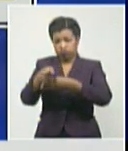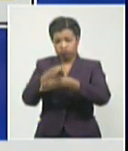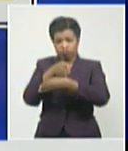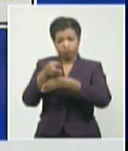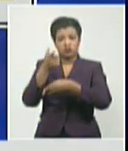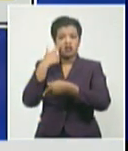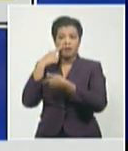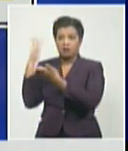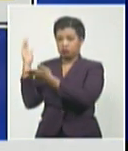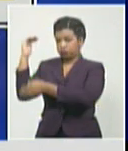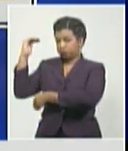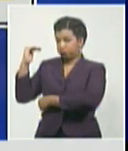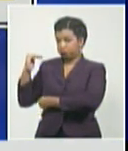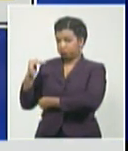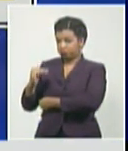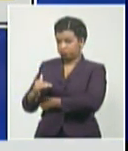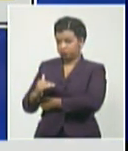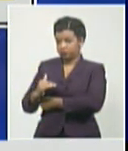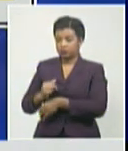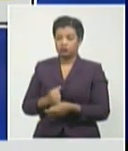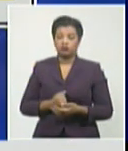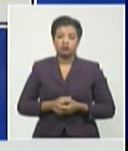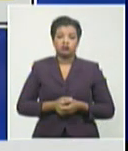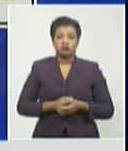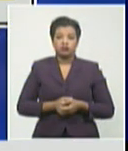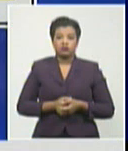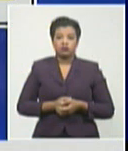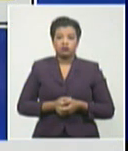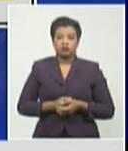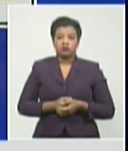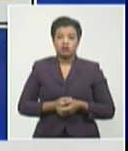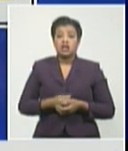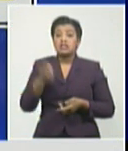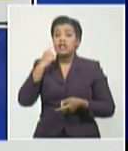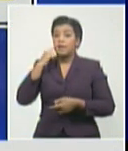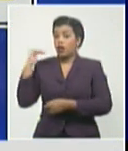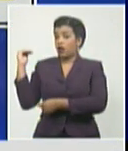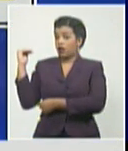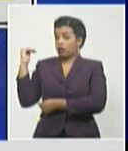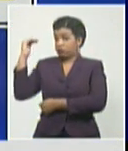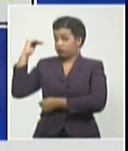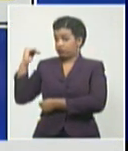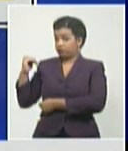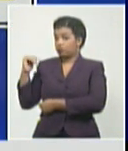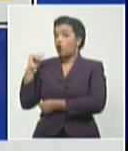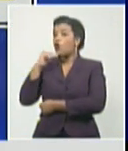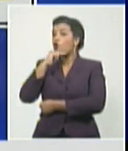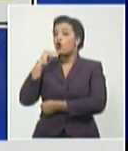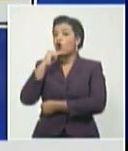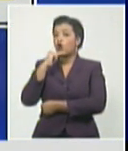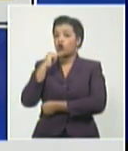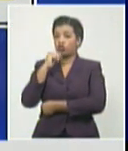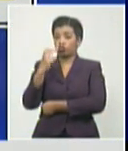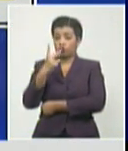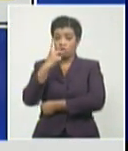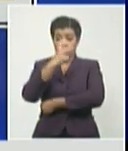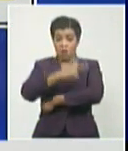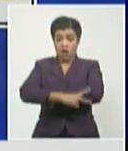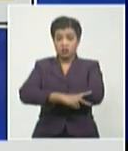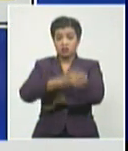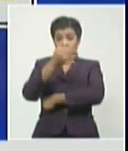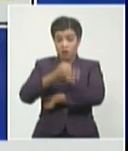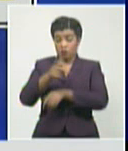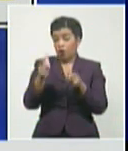reflejados y se resalta ahí en en color rojo primero los dos países con el mayor número de casos